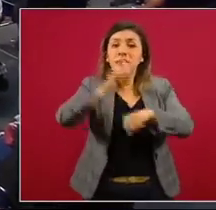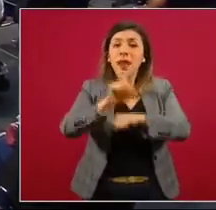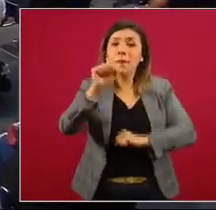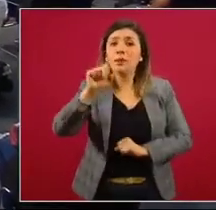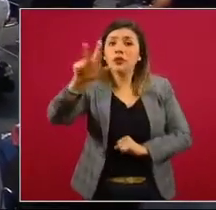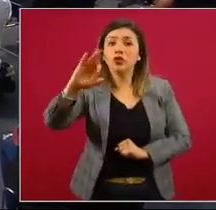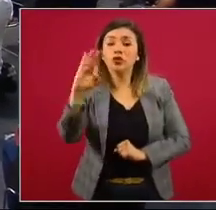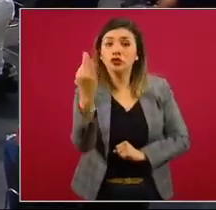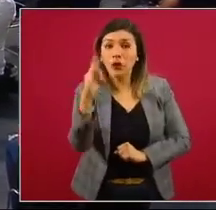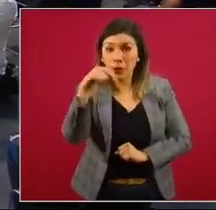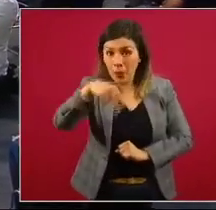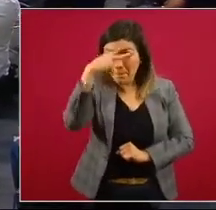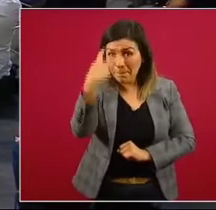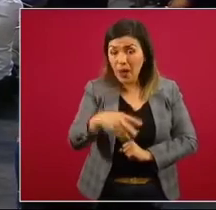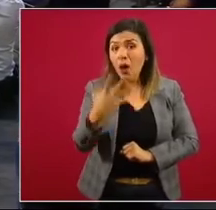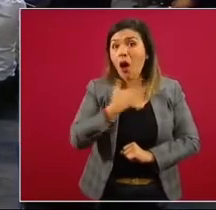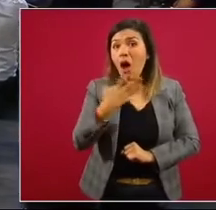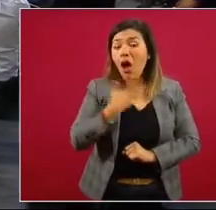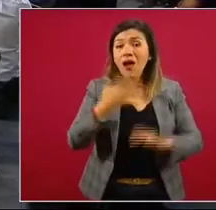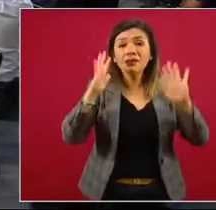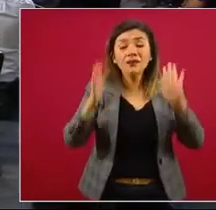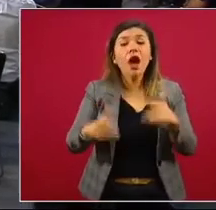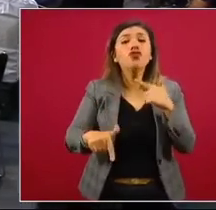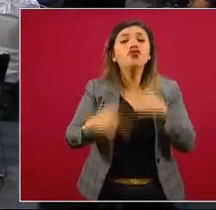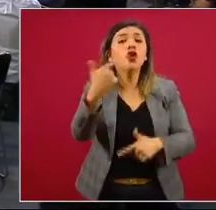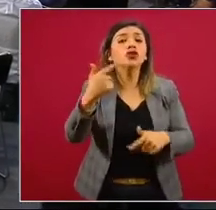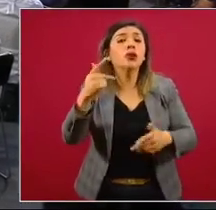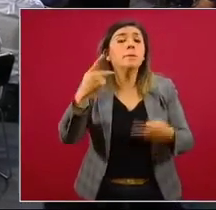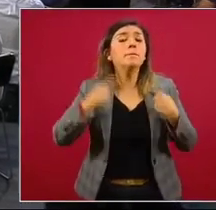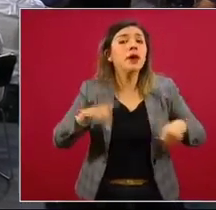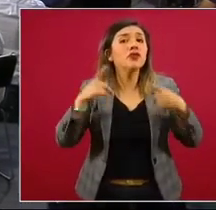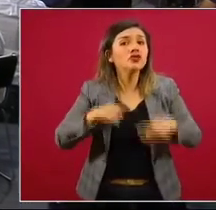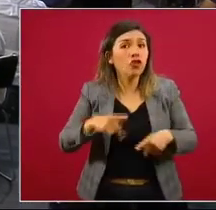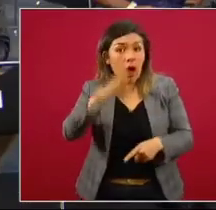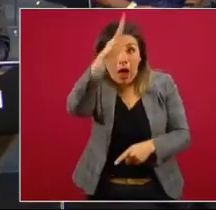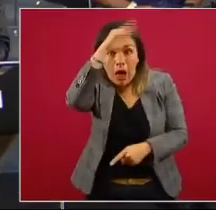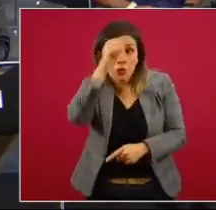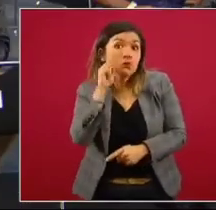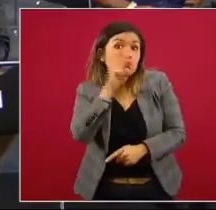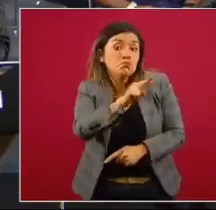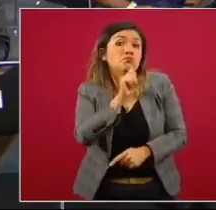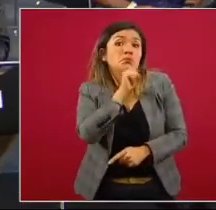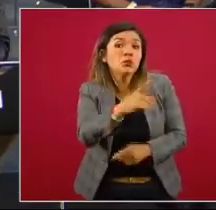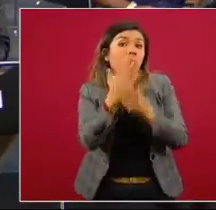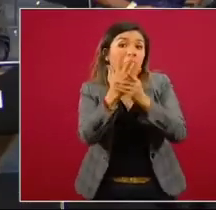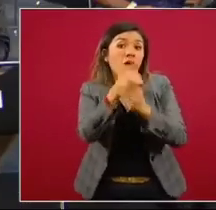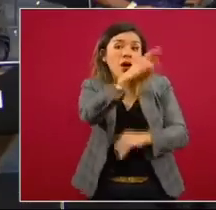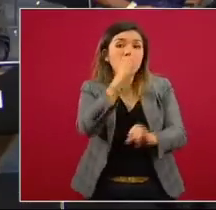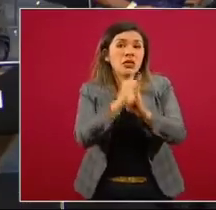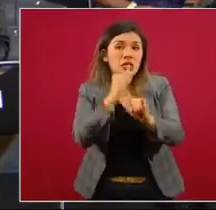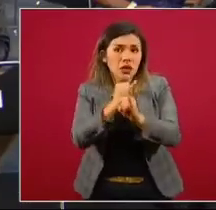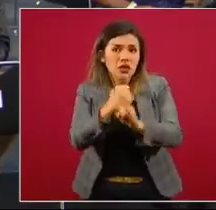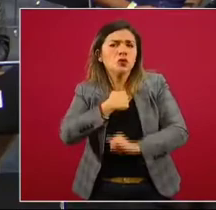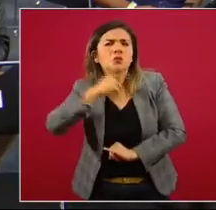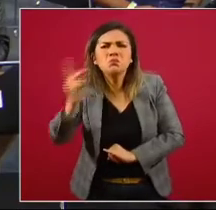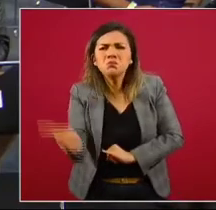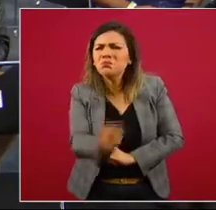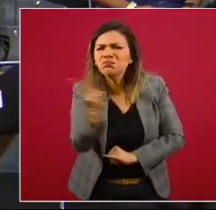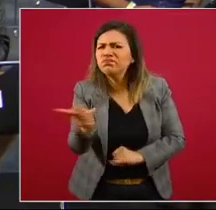de febrero México habría llegado con 12 casos, de acuerdo con la información que se ve en esta página oficial.